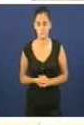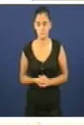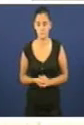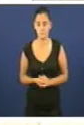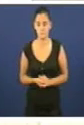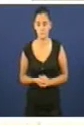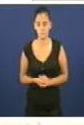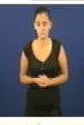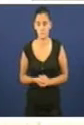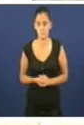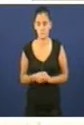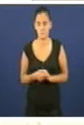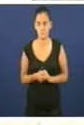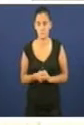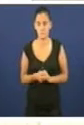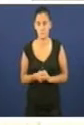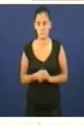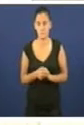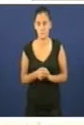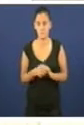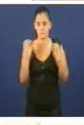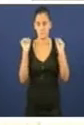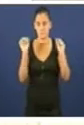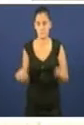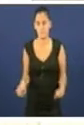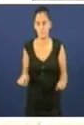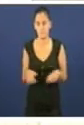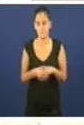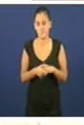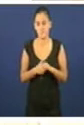Moitas votaciones. Bueno, ben, votamos